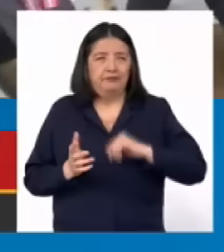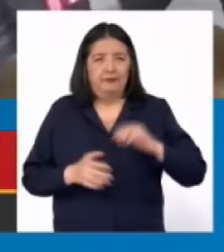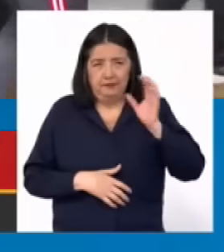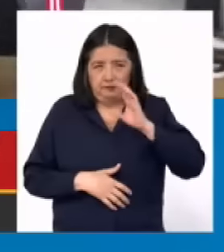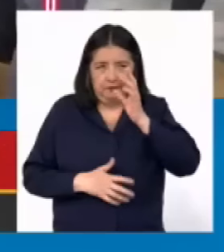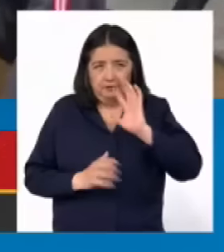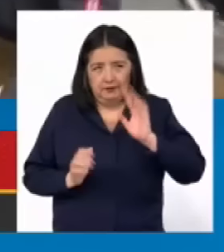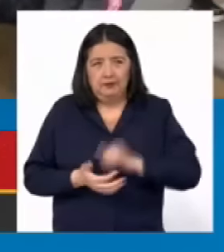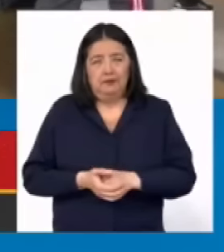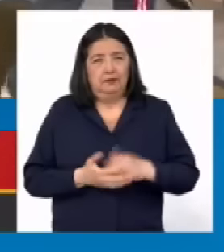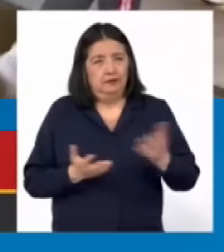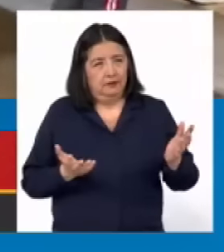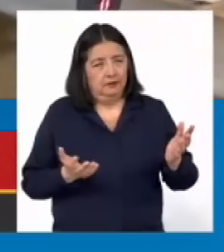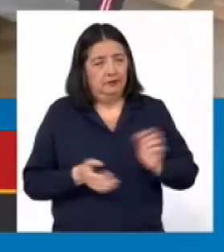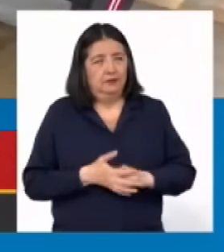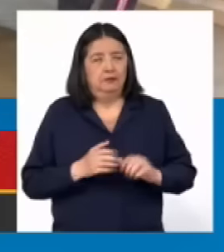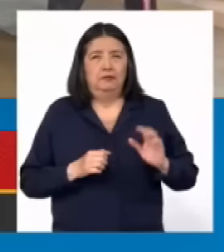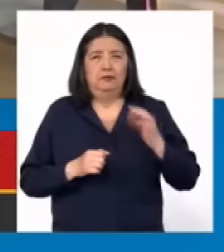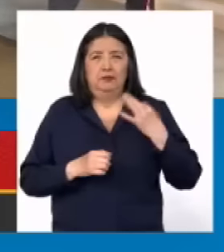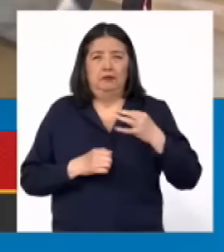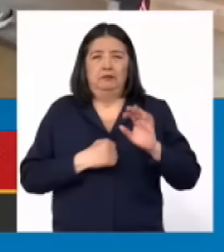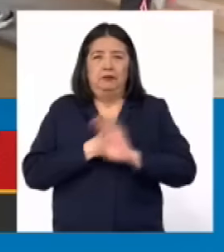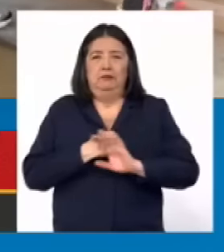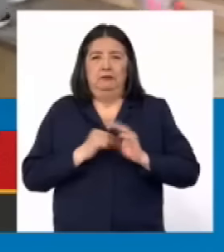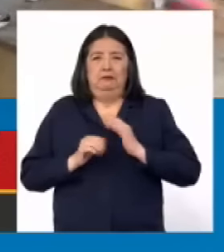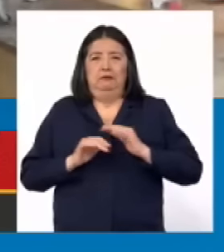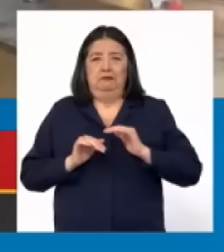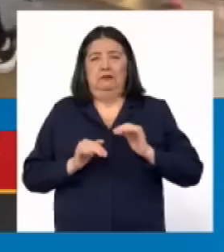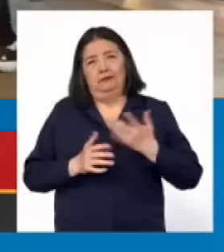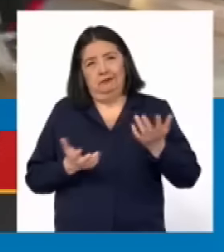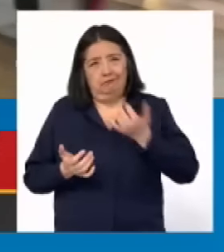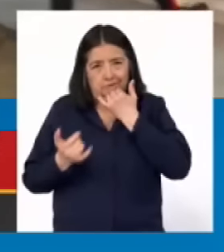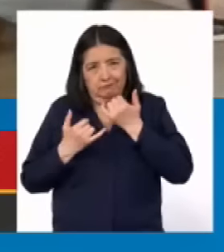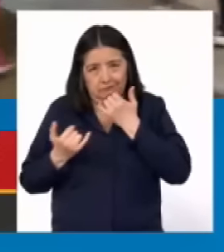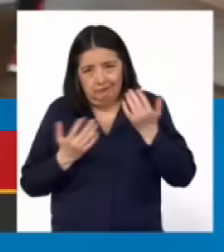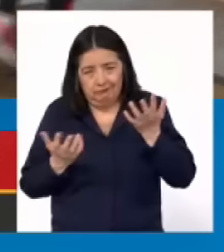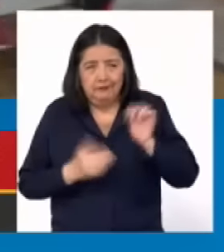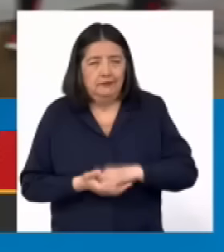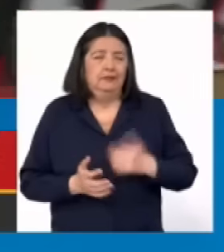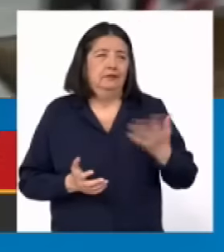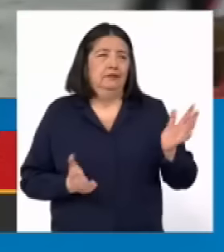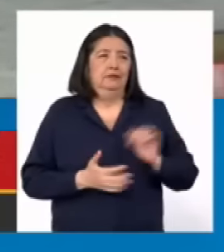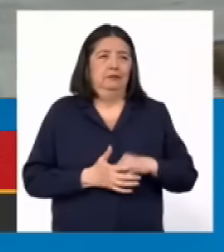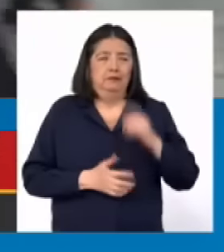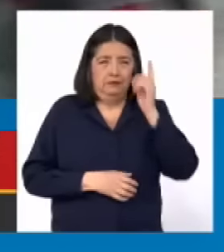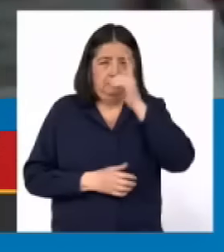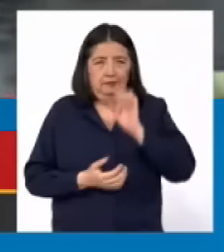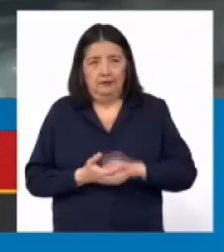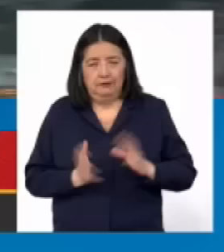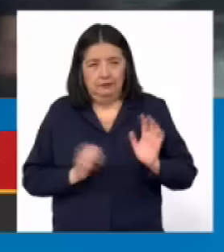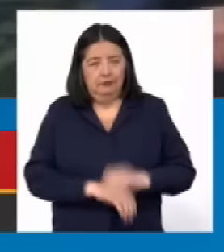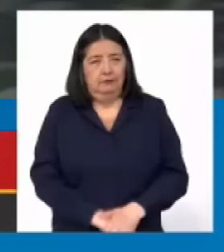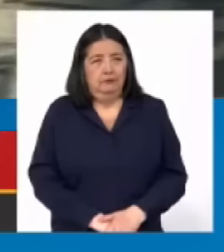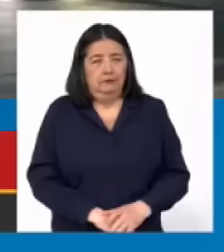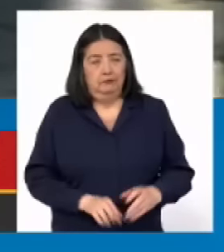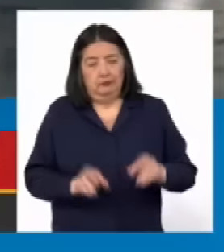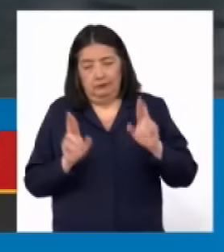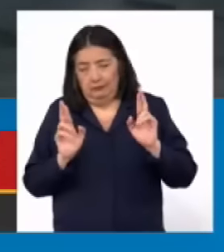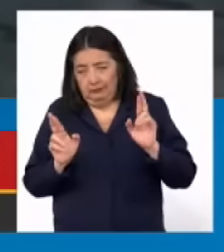buscarlo, ¿no? Porque si vamos a defendernos todo el partido, lo más probable es que fallemos en alguna y nos terminemos complicando.